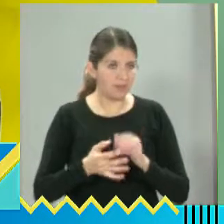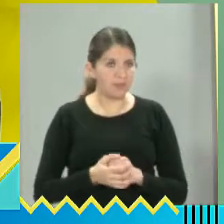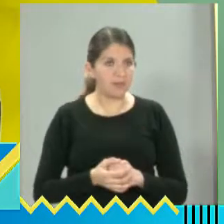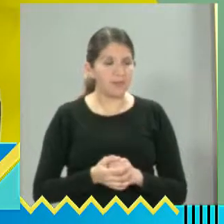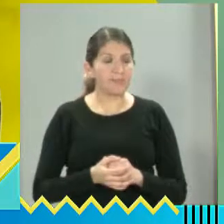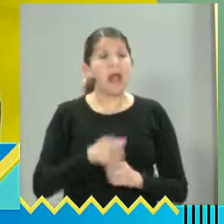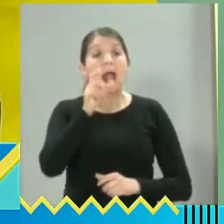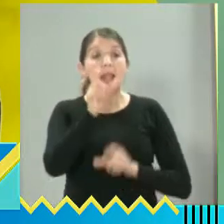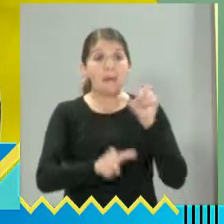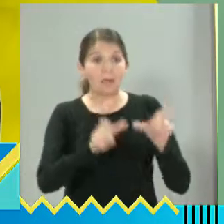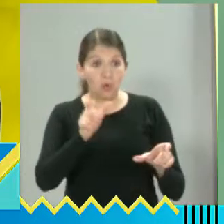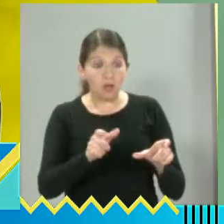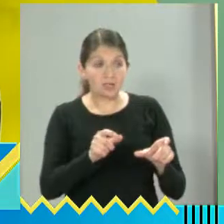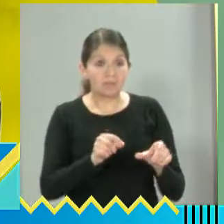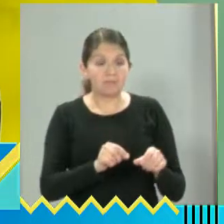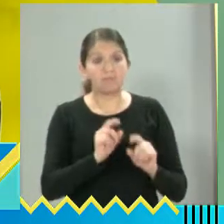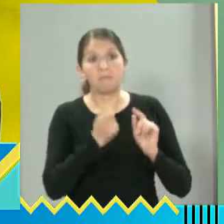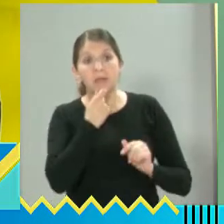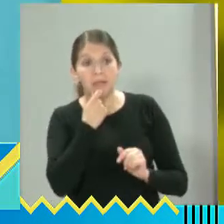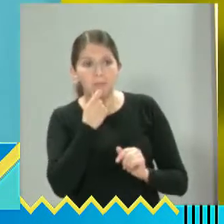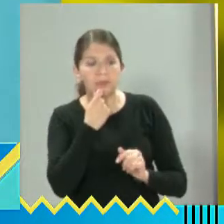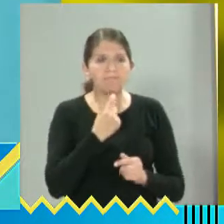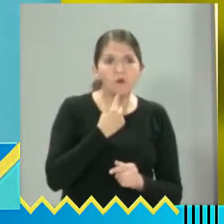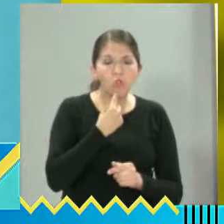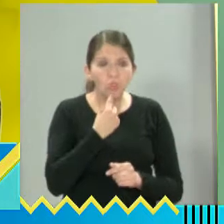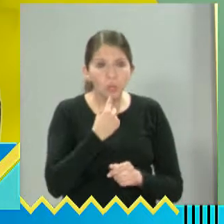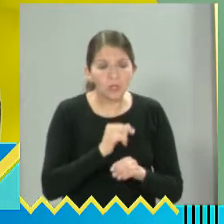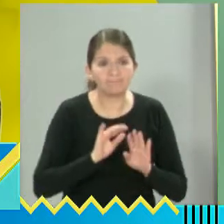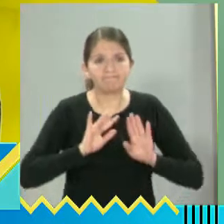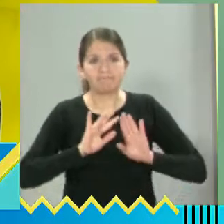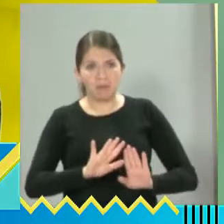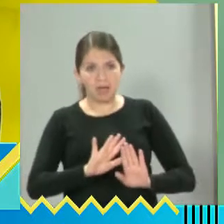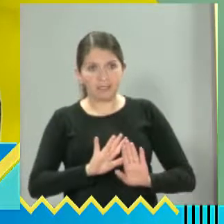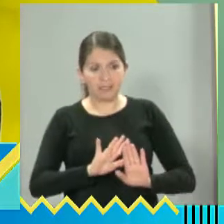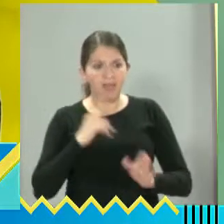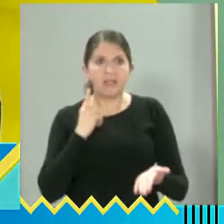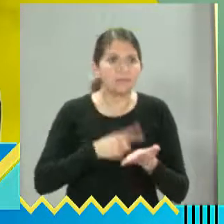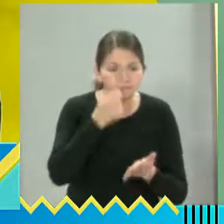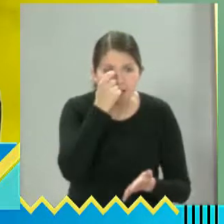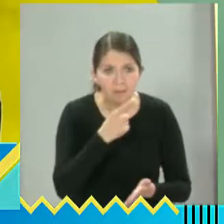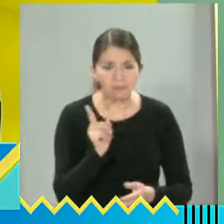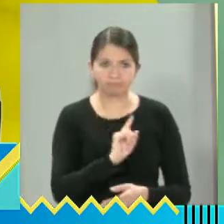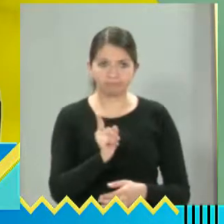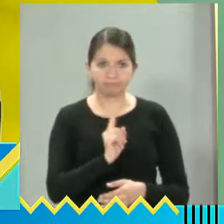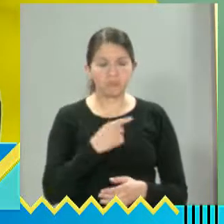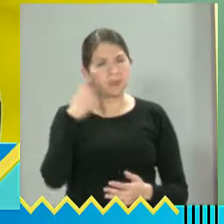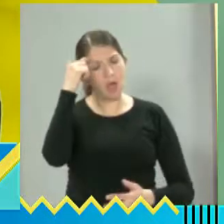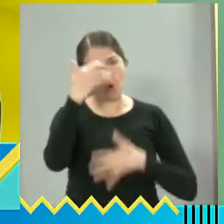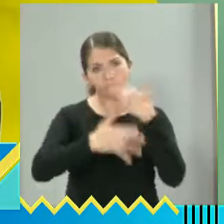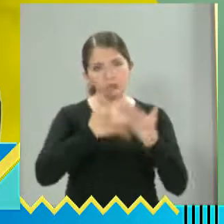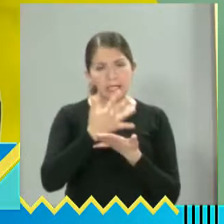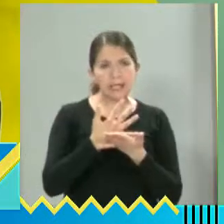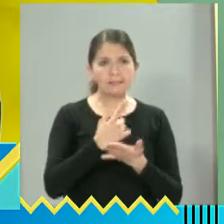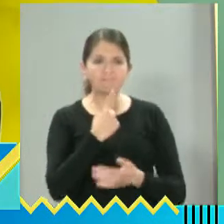Generalmente la gente se pone más precavida en las épocas de incertidumbre, frena decisiones porque se siente confundida, se siente